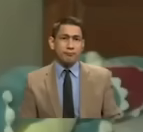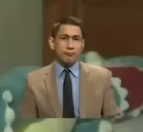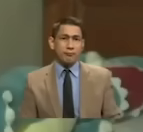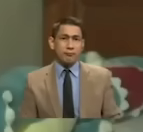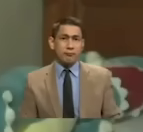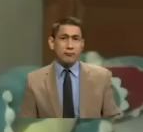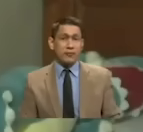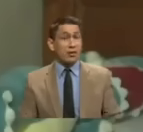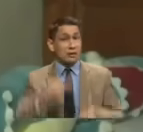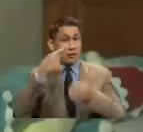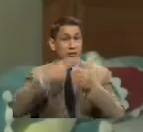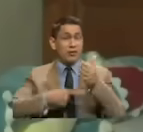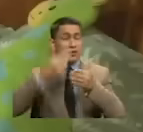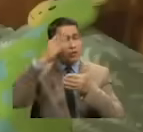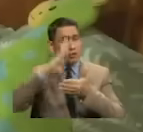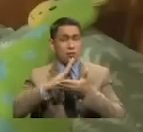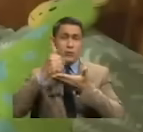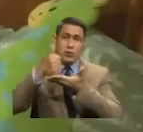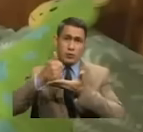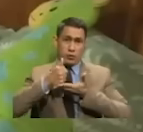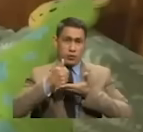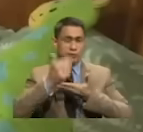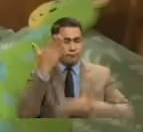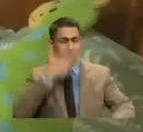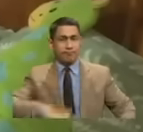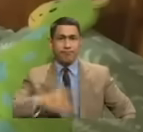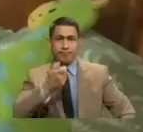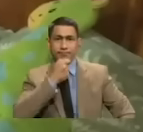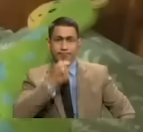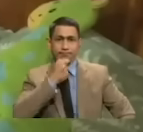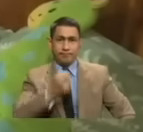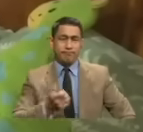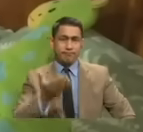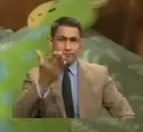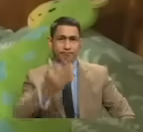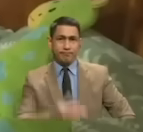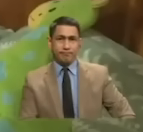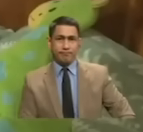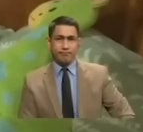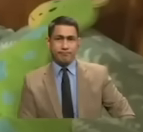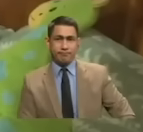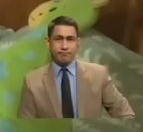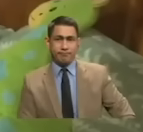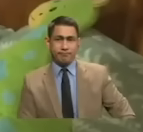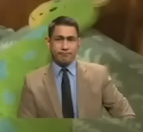ese ángel en el camino de mi bebé. Johanna Ceballos, TC Televisión.